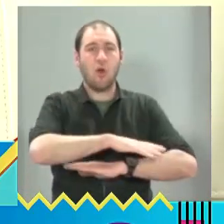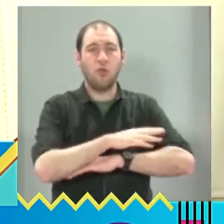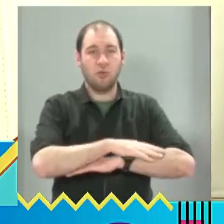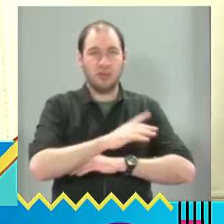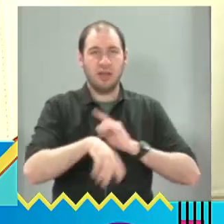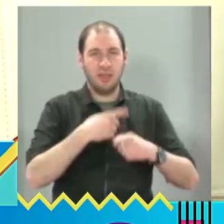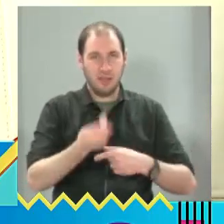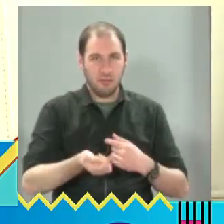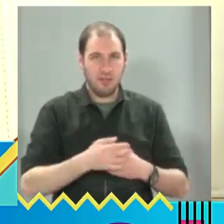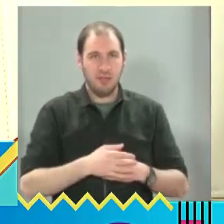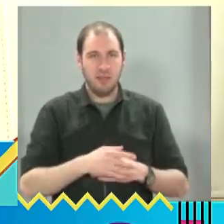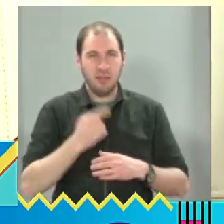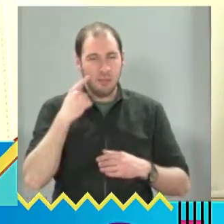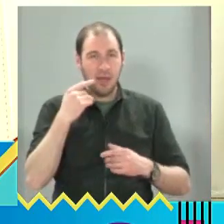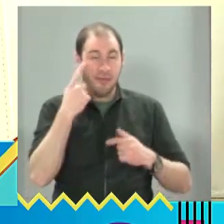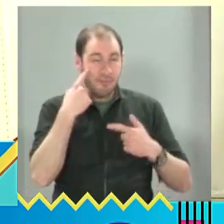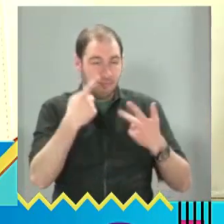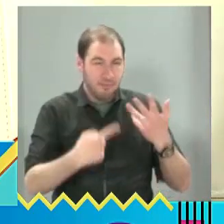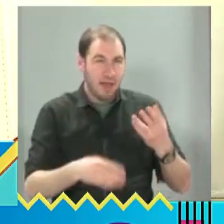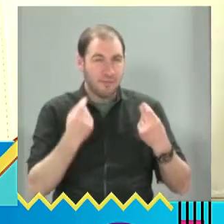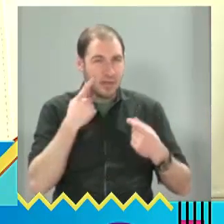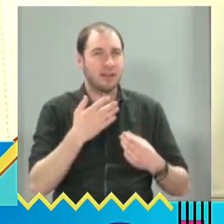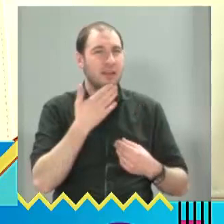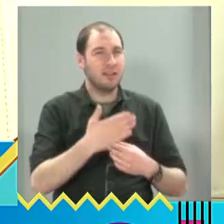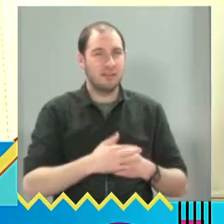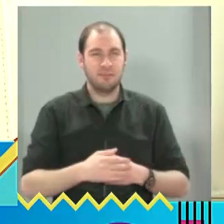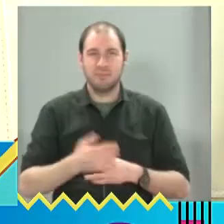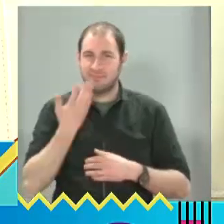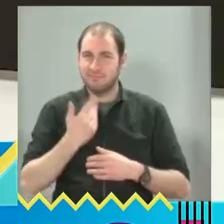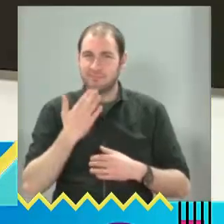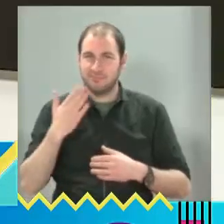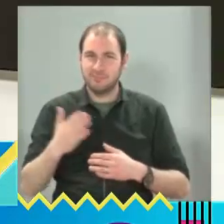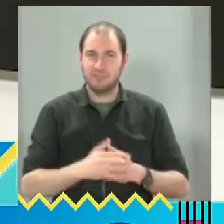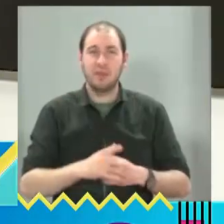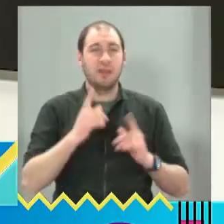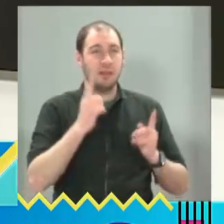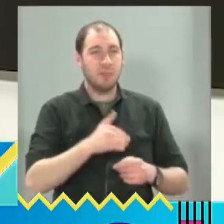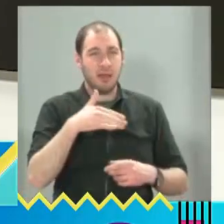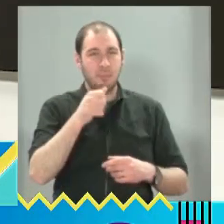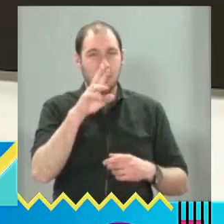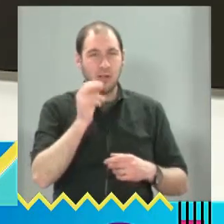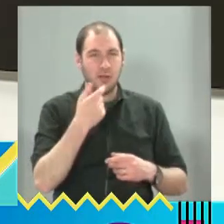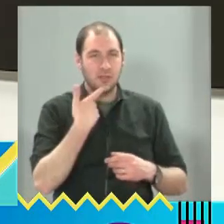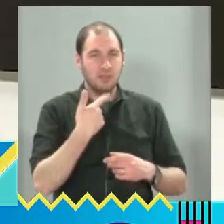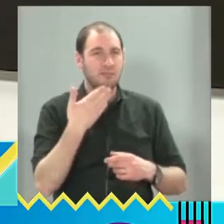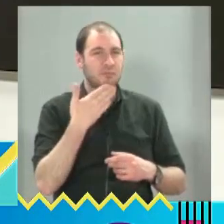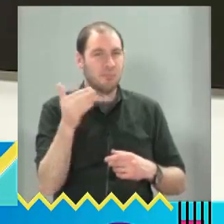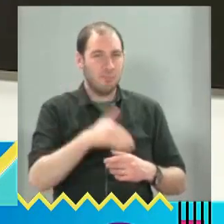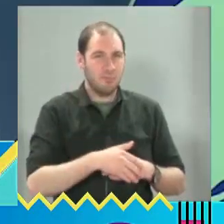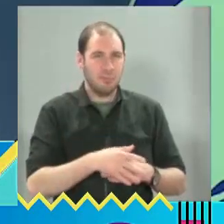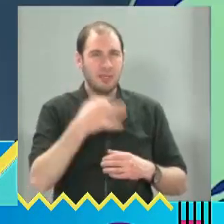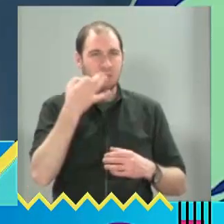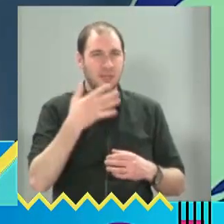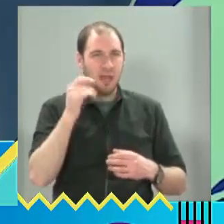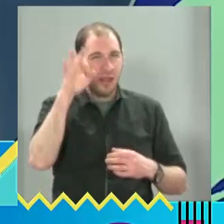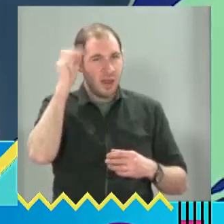Ya vamos a estar desentrañando un poquito eso. Muchas gracias, Gisela. Gracias. Y también está con nosotros Marcos Morales. Muchas gracias, Marcos. Especialista